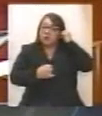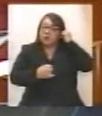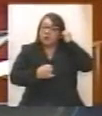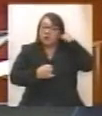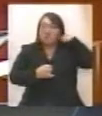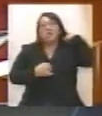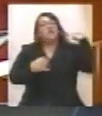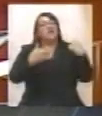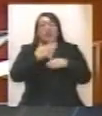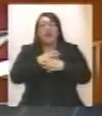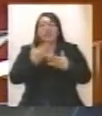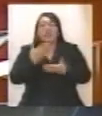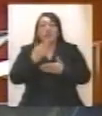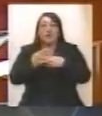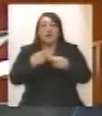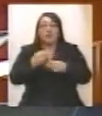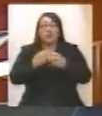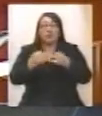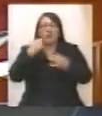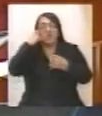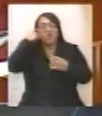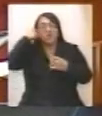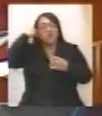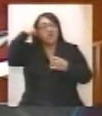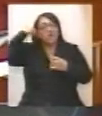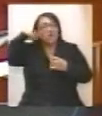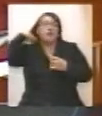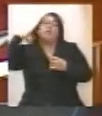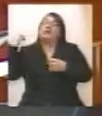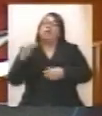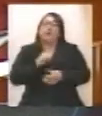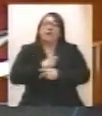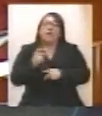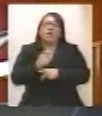ya enunciadas, en su mayoría de rápida ejecución.